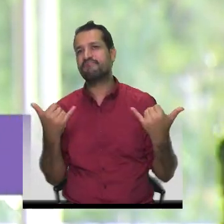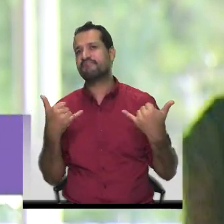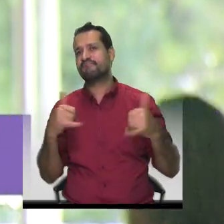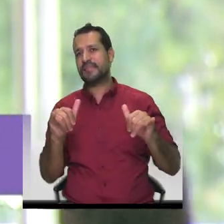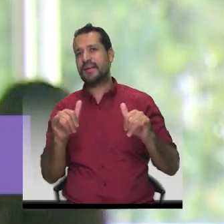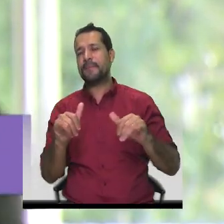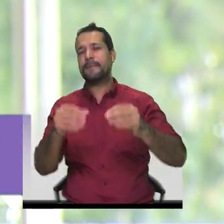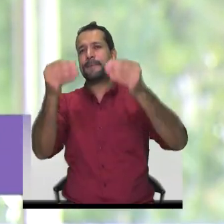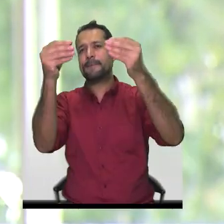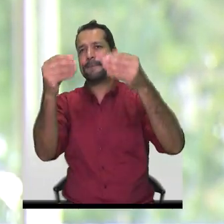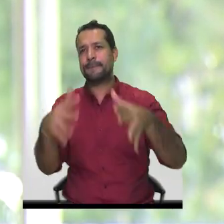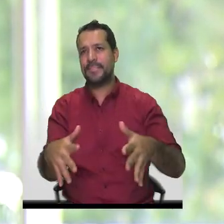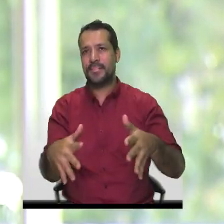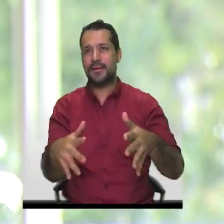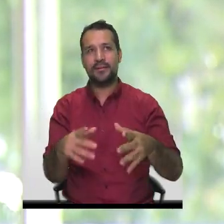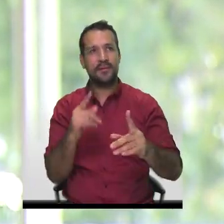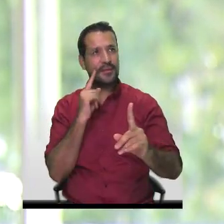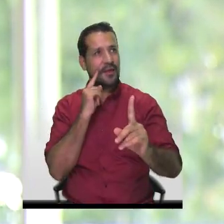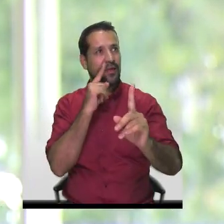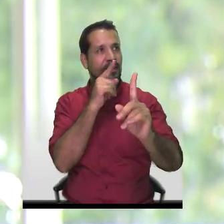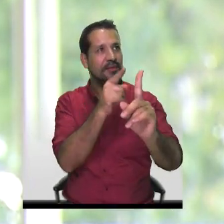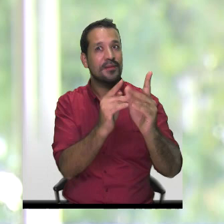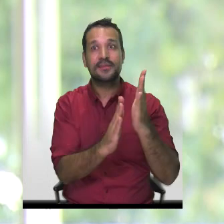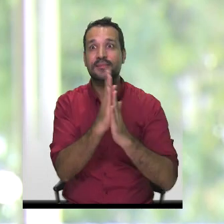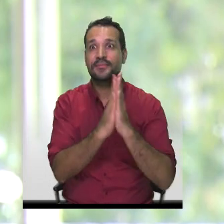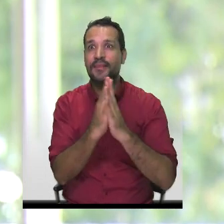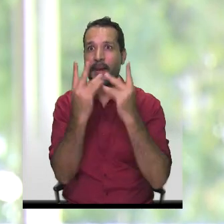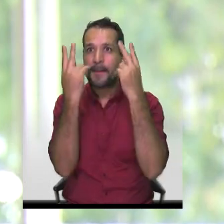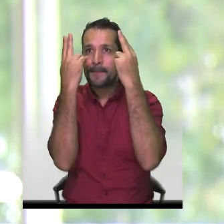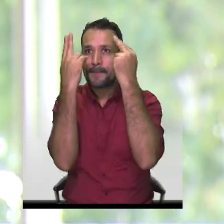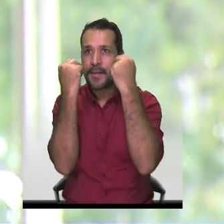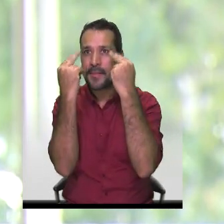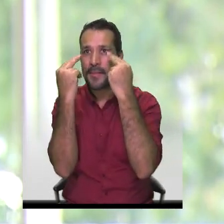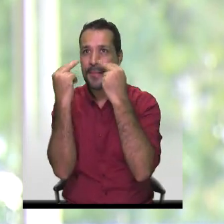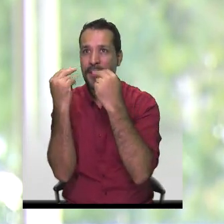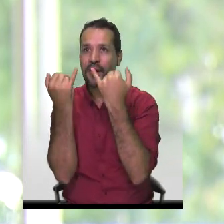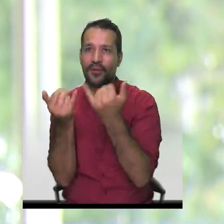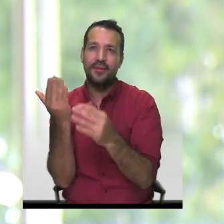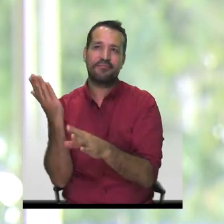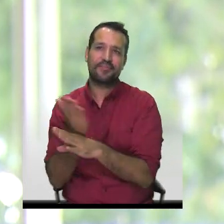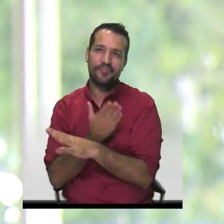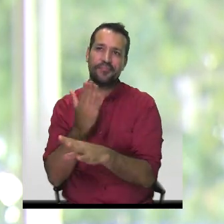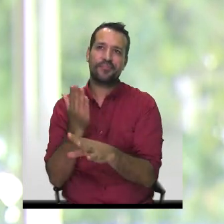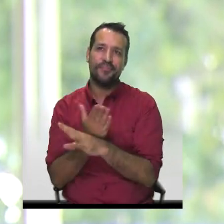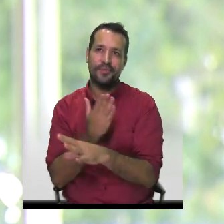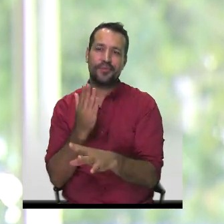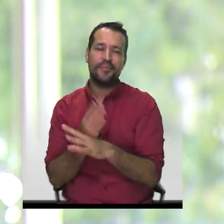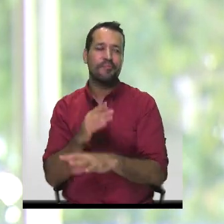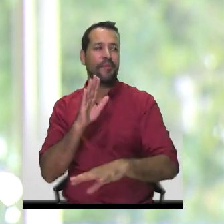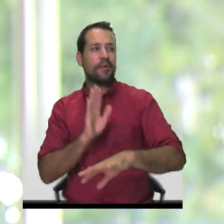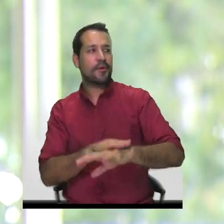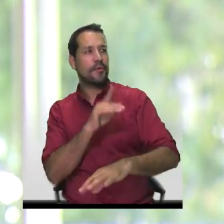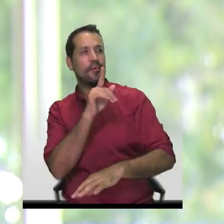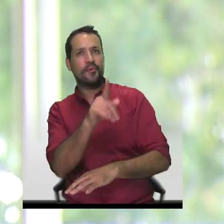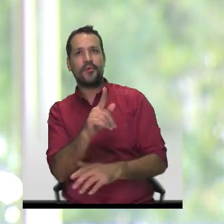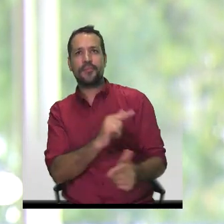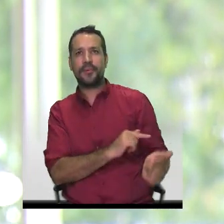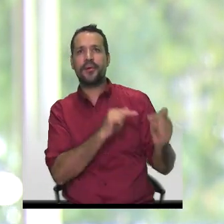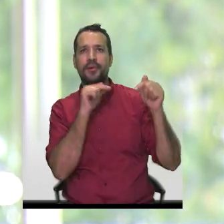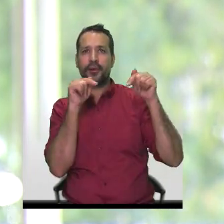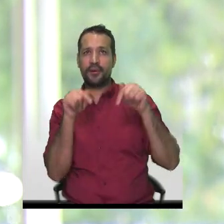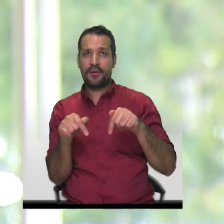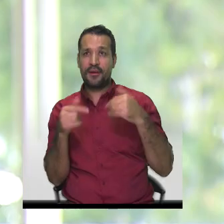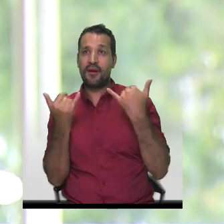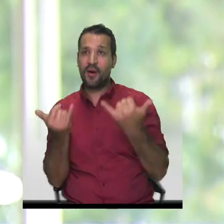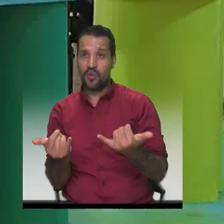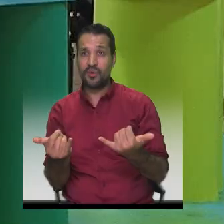la instrumentaliza a favor nuestro. Y eso nos tiene en un problema tremendo en este siglo. Entonces,